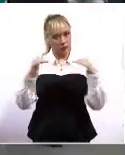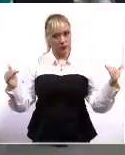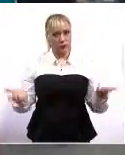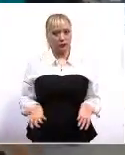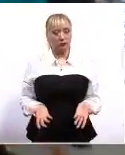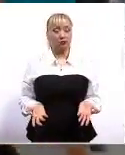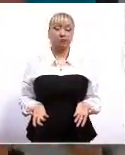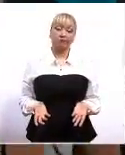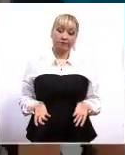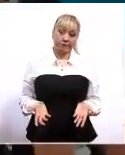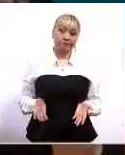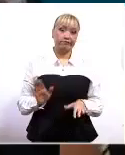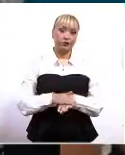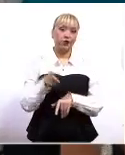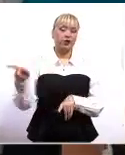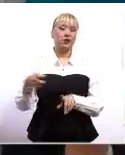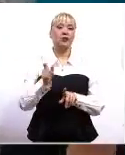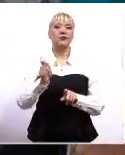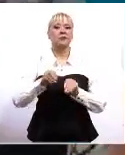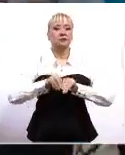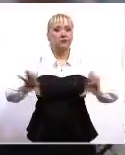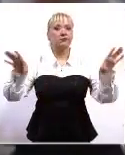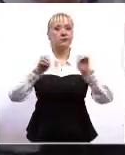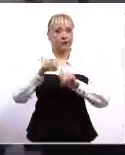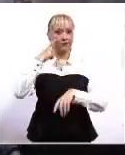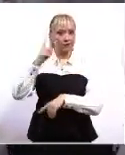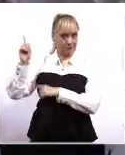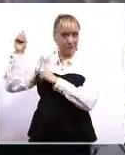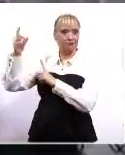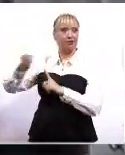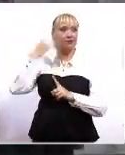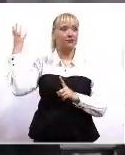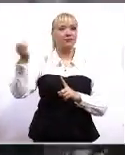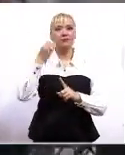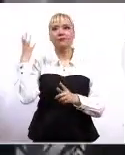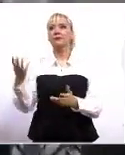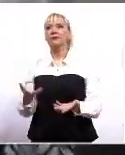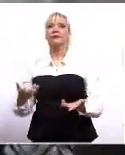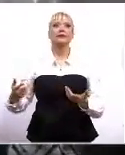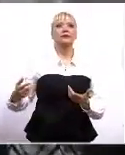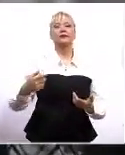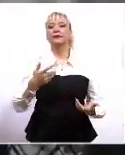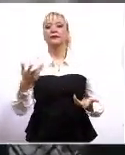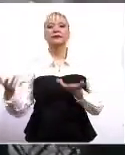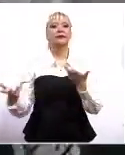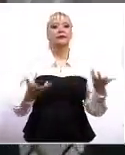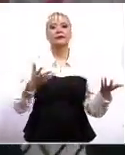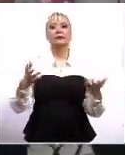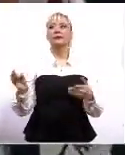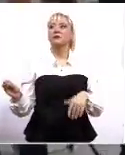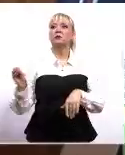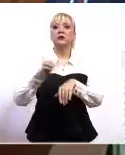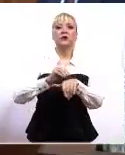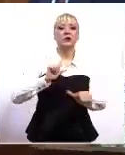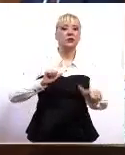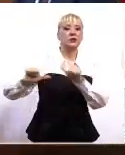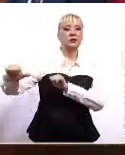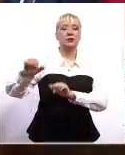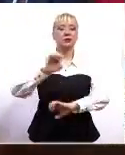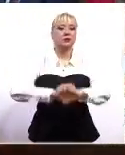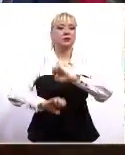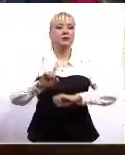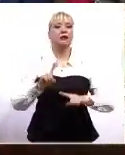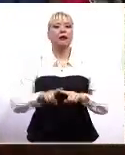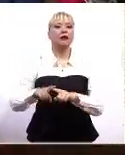de la organización y difusión de varios eventos a favor de quien ocupaba el cargo de secretario de Relaciones Exteriores. Los